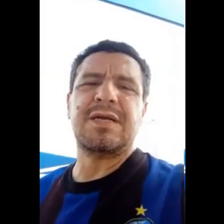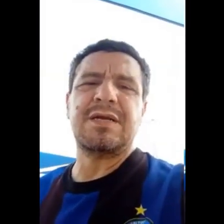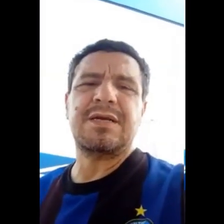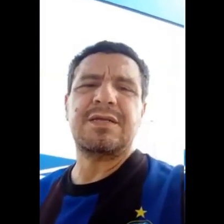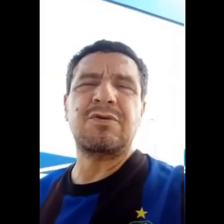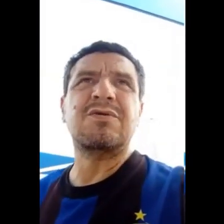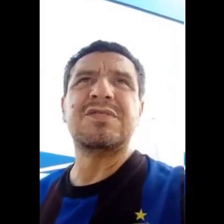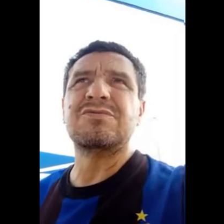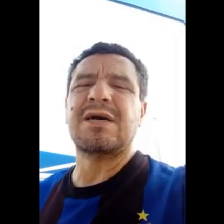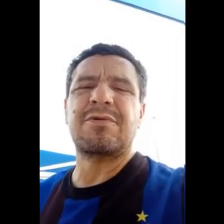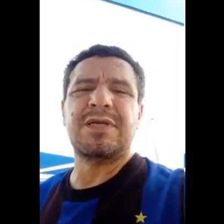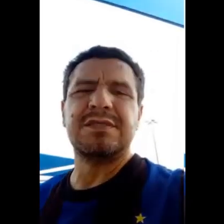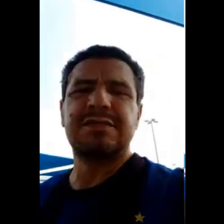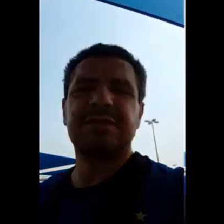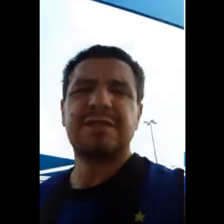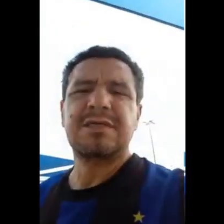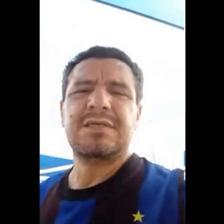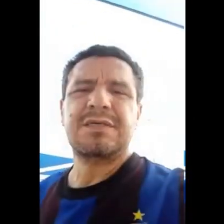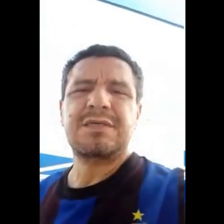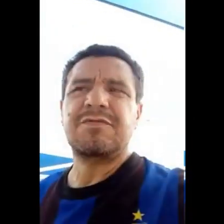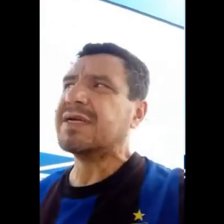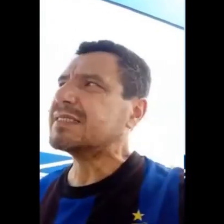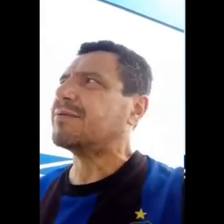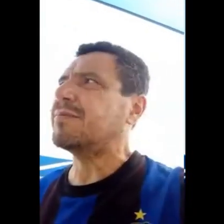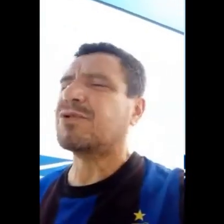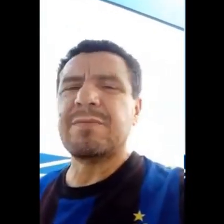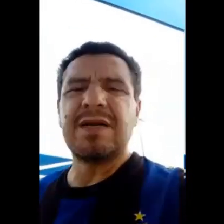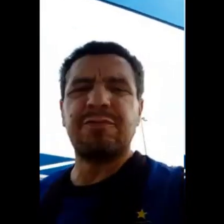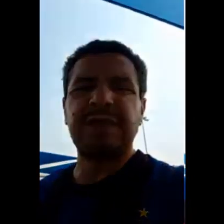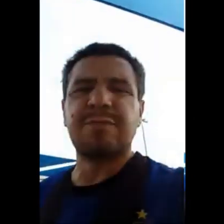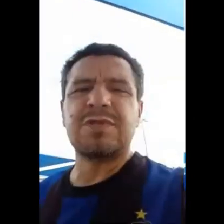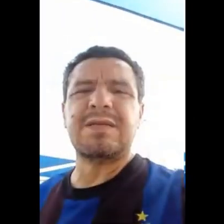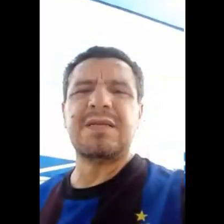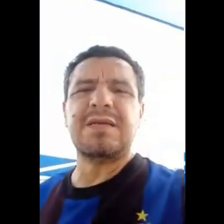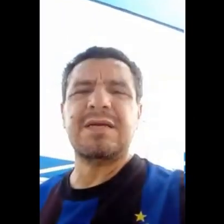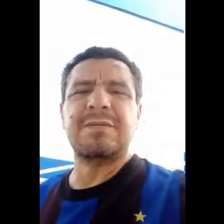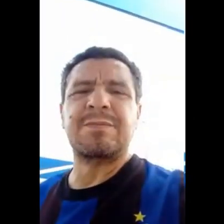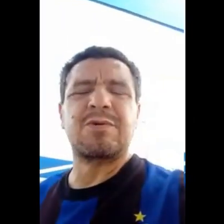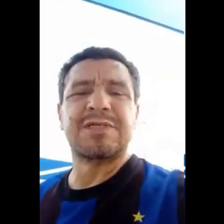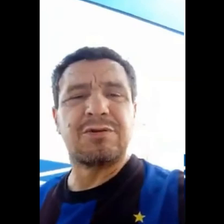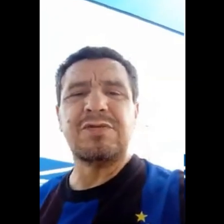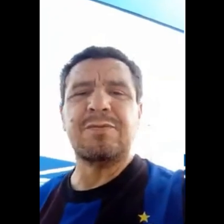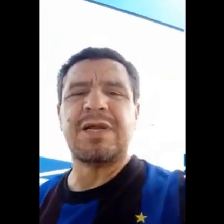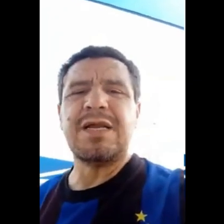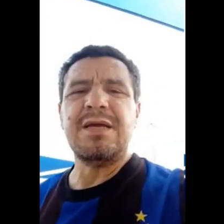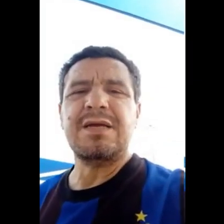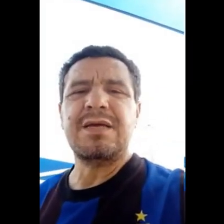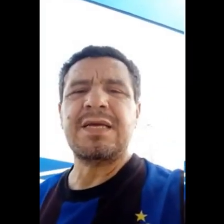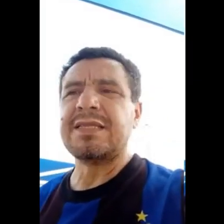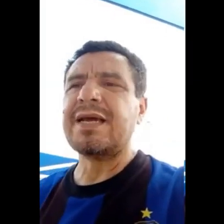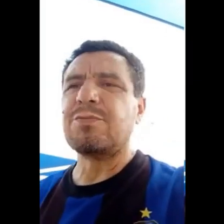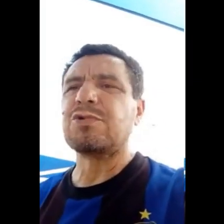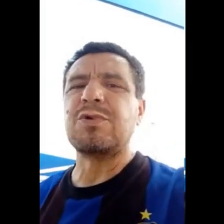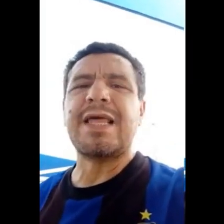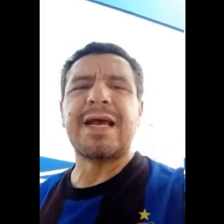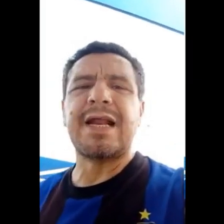Morena, todos esos cabrones. Fíjense bien por quién van a votar. Voten por los que no son de Morena y que